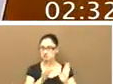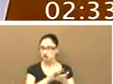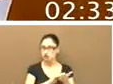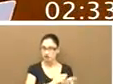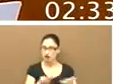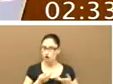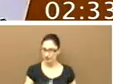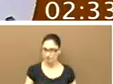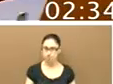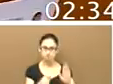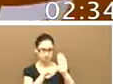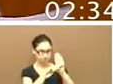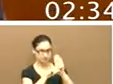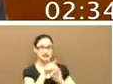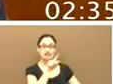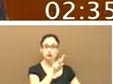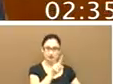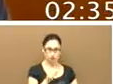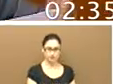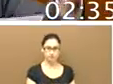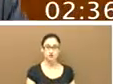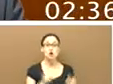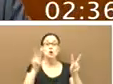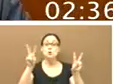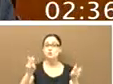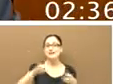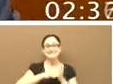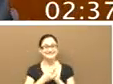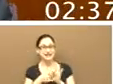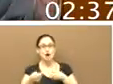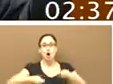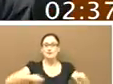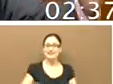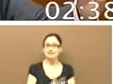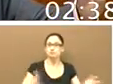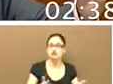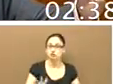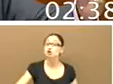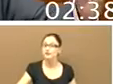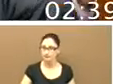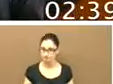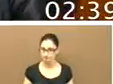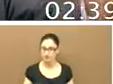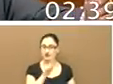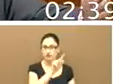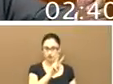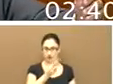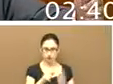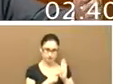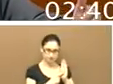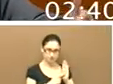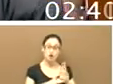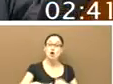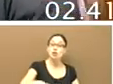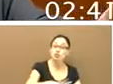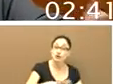121 impulsaremos nuevas fórmulas comerciales ¿dónde están? medida 122 mejoraremos los espacios